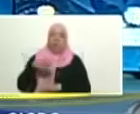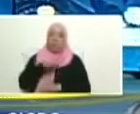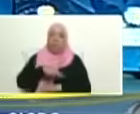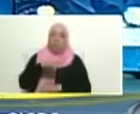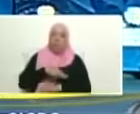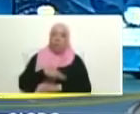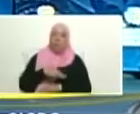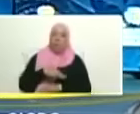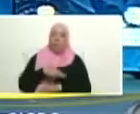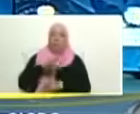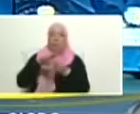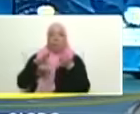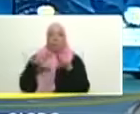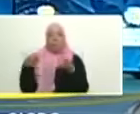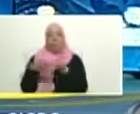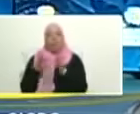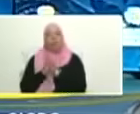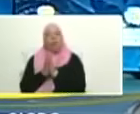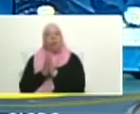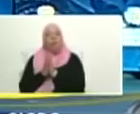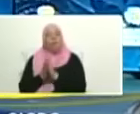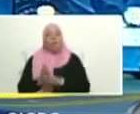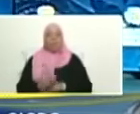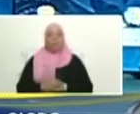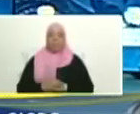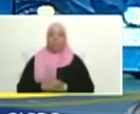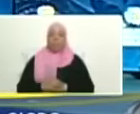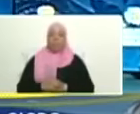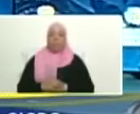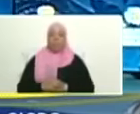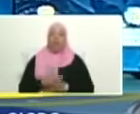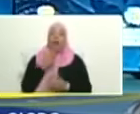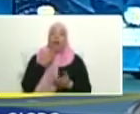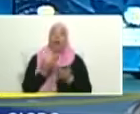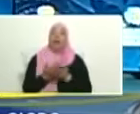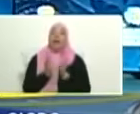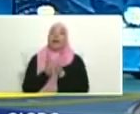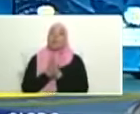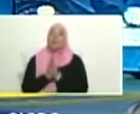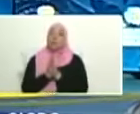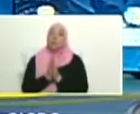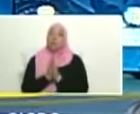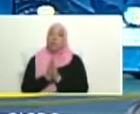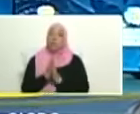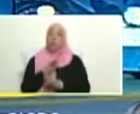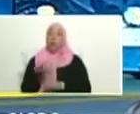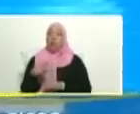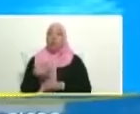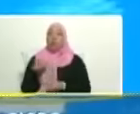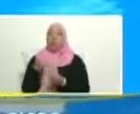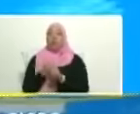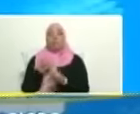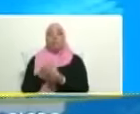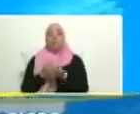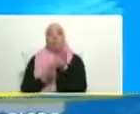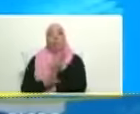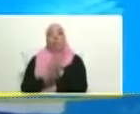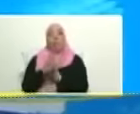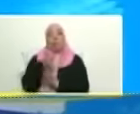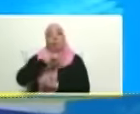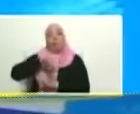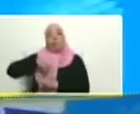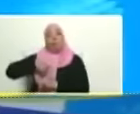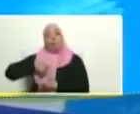misión Cuadrante de Paz. Por favor, Ceballos. Muchas gracias, mi comandante jefe. Bueno, nosotros hemos avanzado con